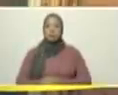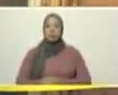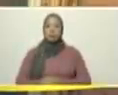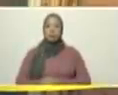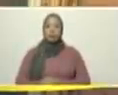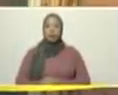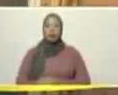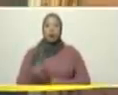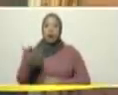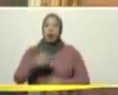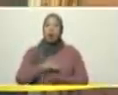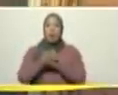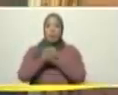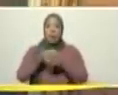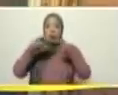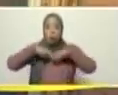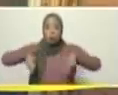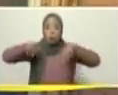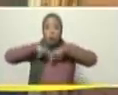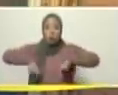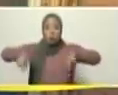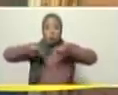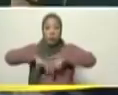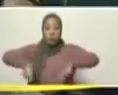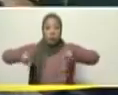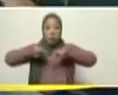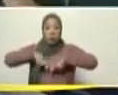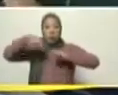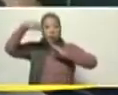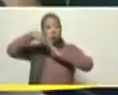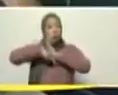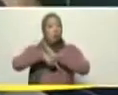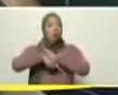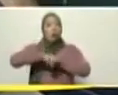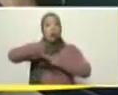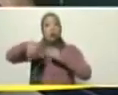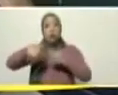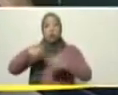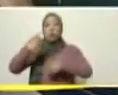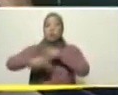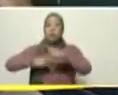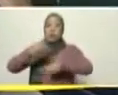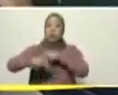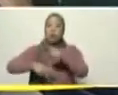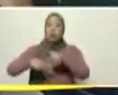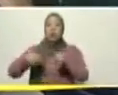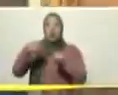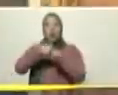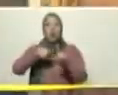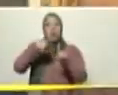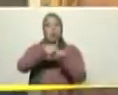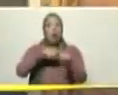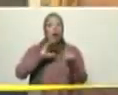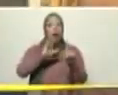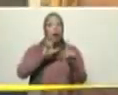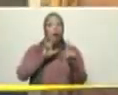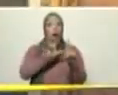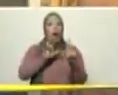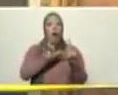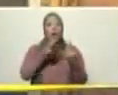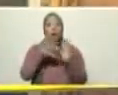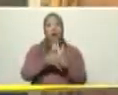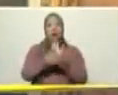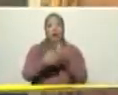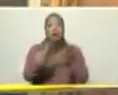Ernesto ha sido uno de los investigadores más acuciosos de todo ese proceso del golpe de Estado, las condiciones que